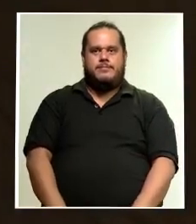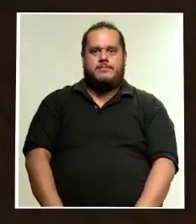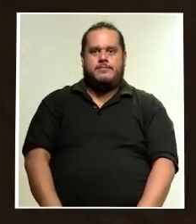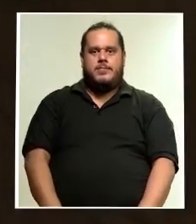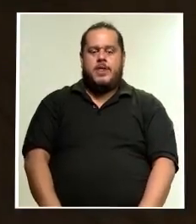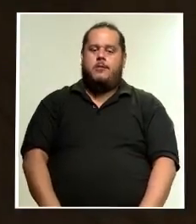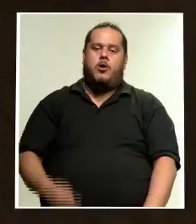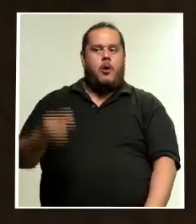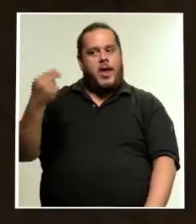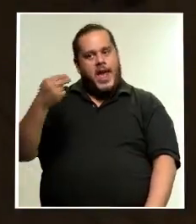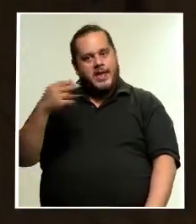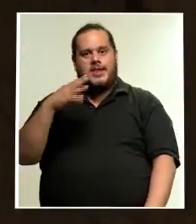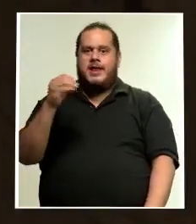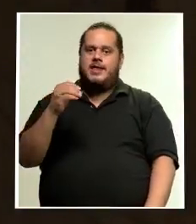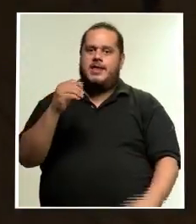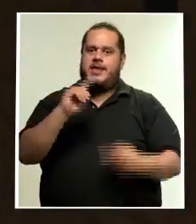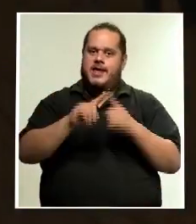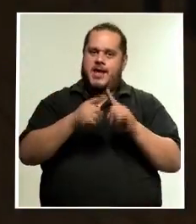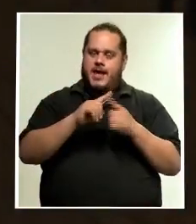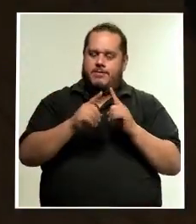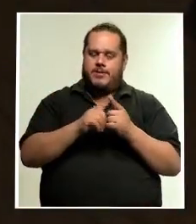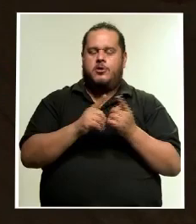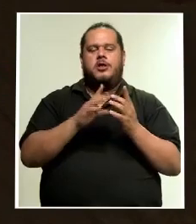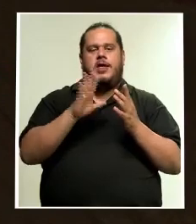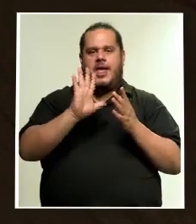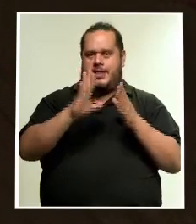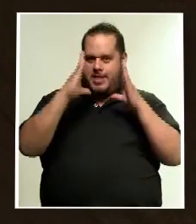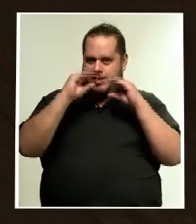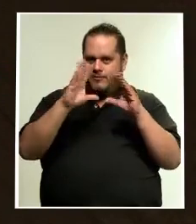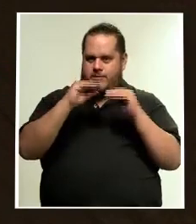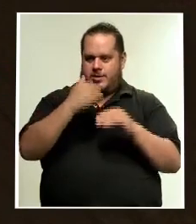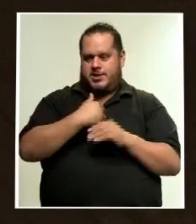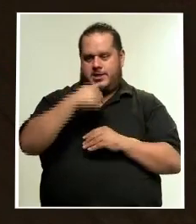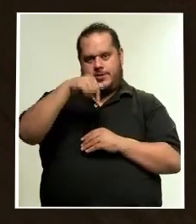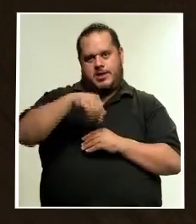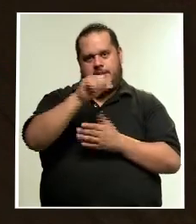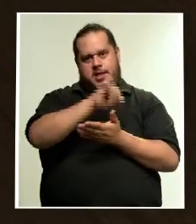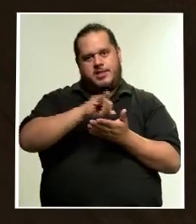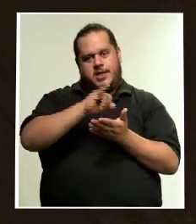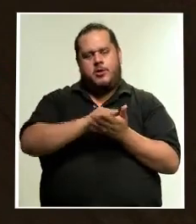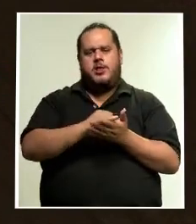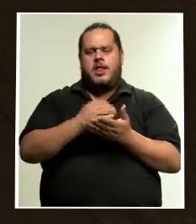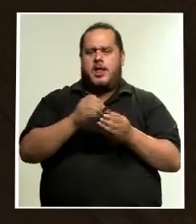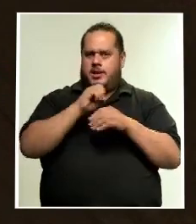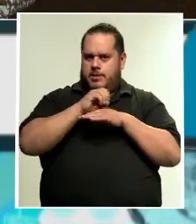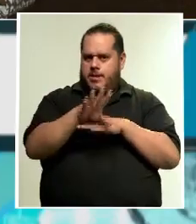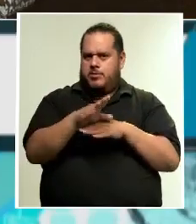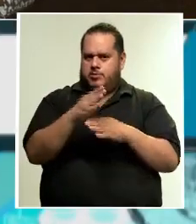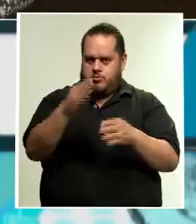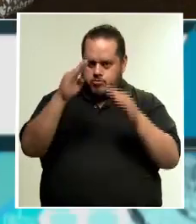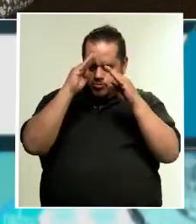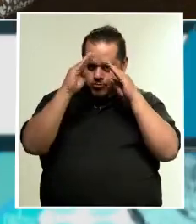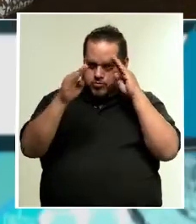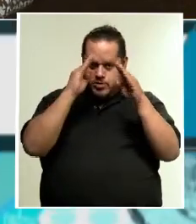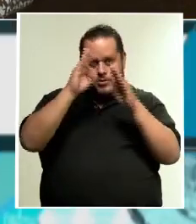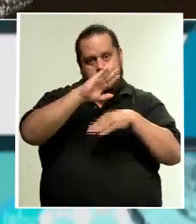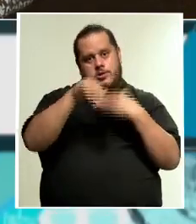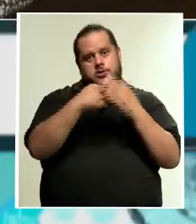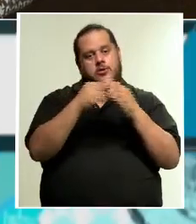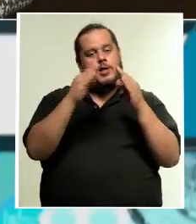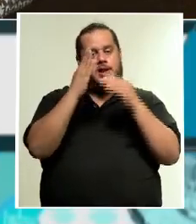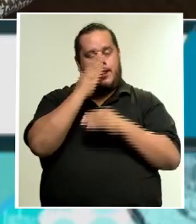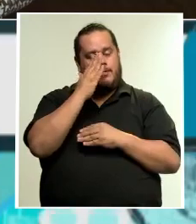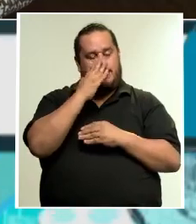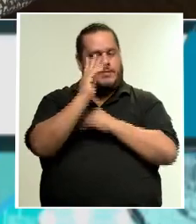Eisel y amigos televidentes, es la información que tenemos desde acá de San José. Desde ya enviarles un saludo muy cordial a todas las madres del